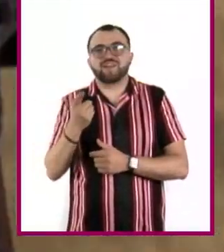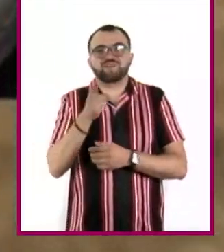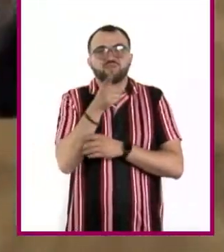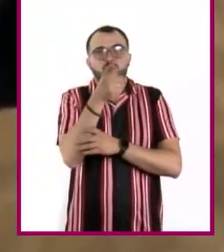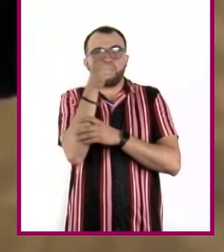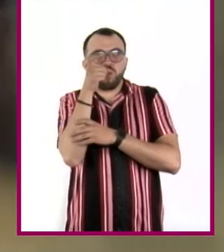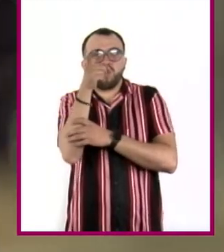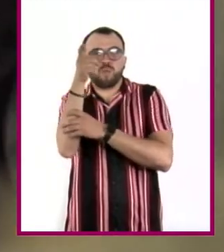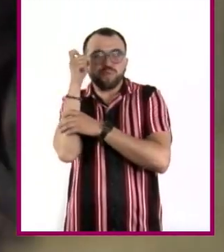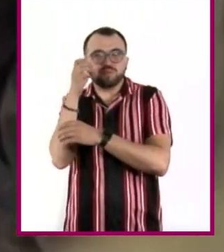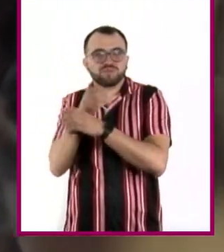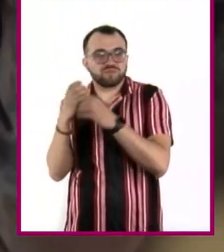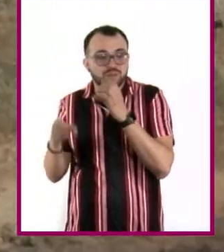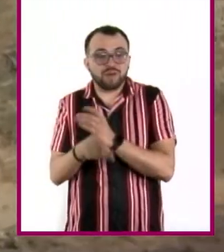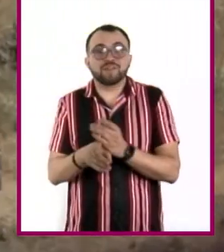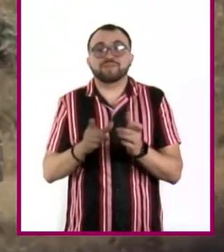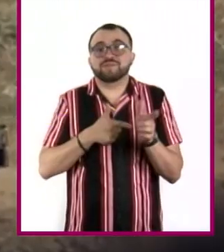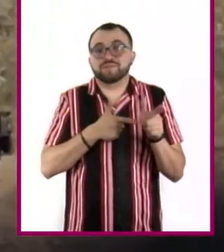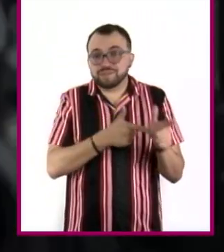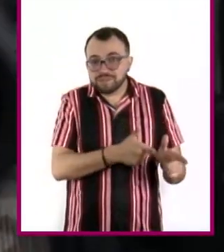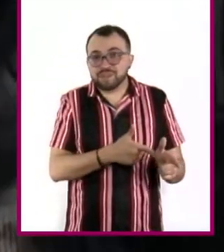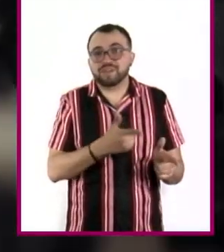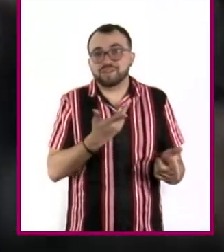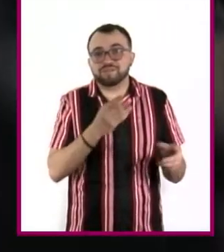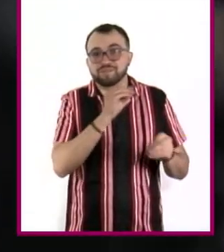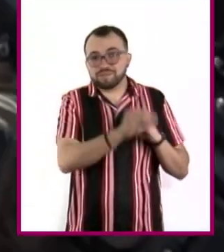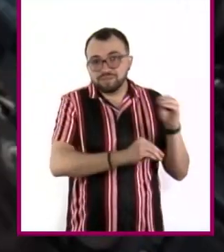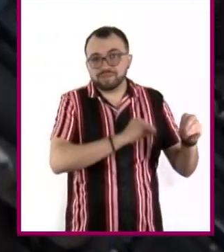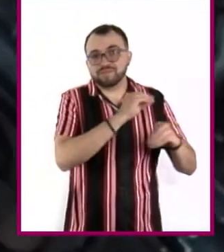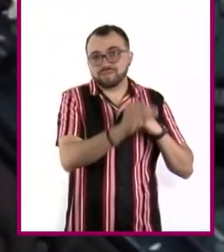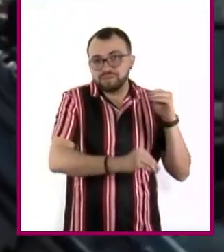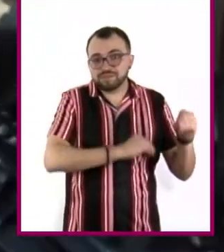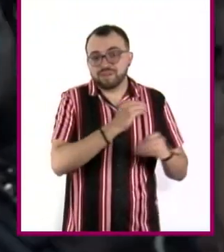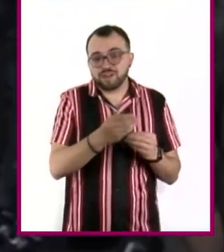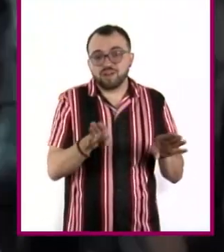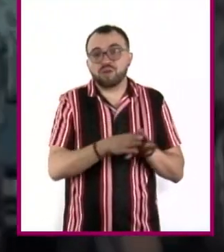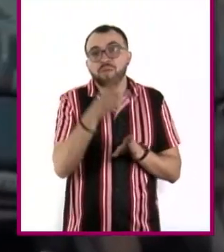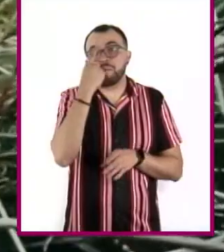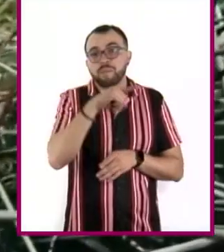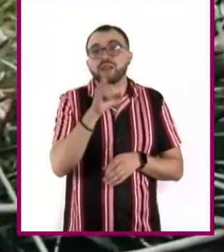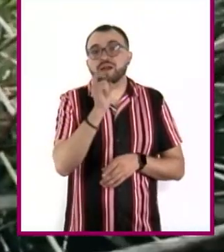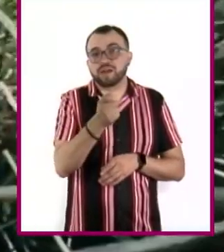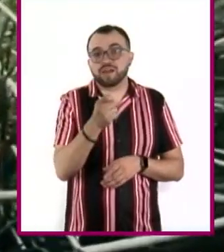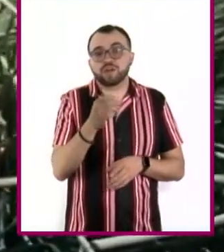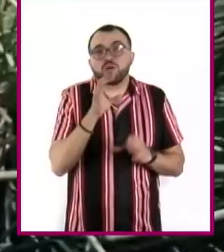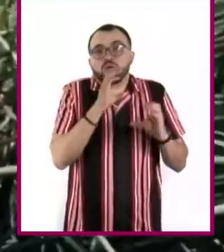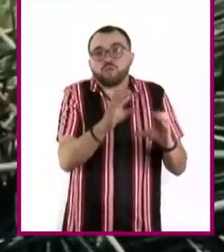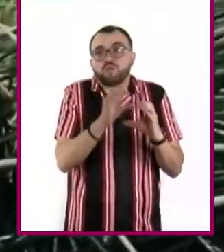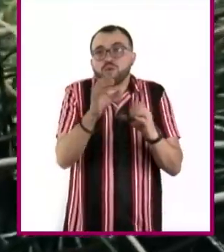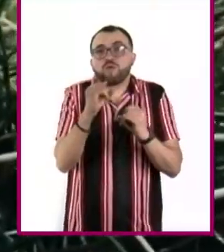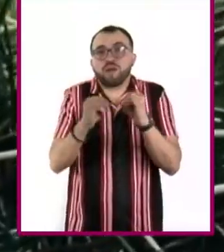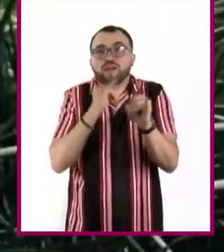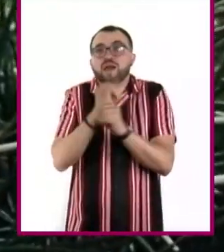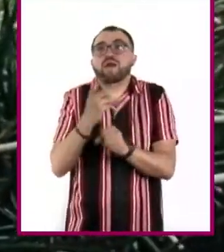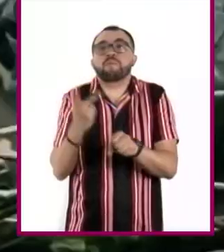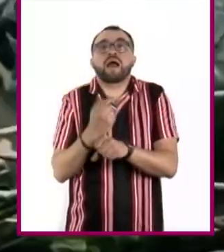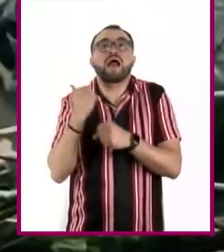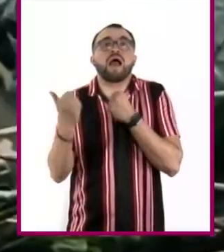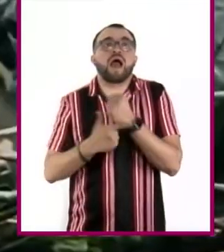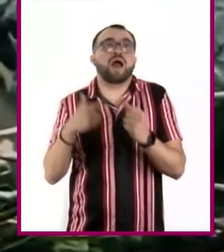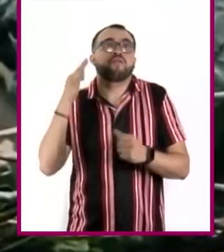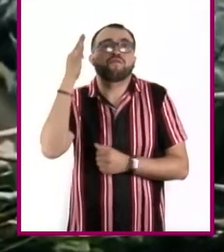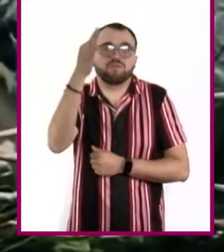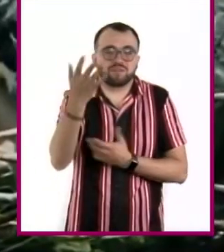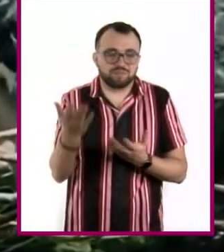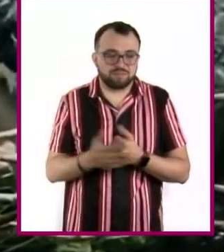elementos fundamentales para la edificación y mantenimiento de la sociedad internacional posguerra fría. Más aún, con el fin de la bipolaridad,